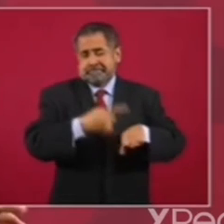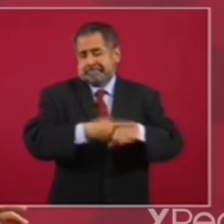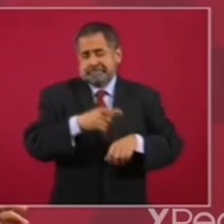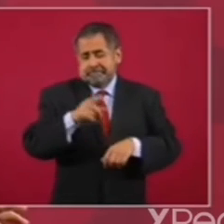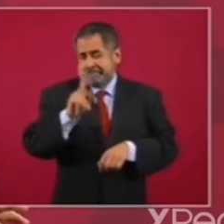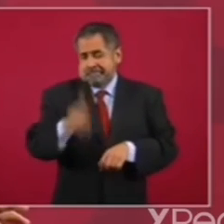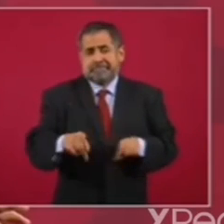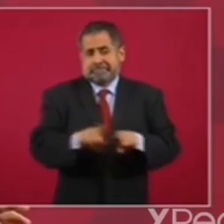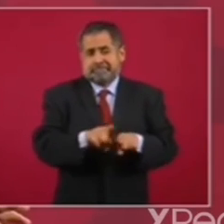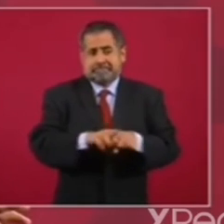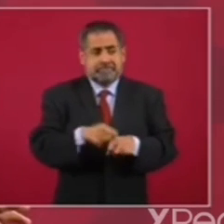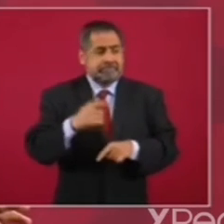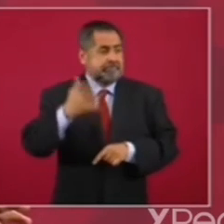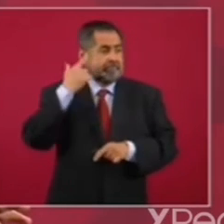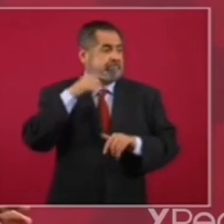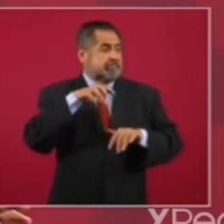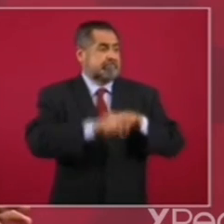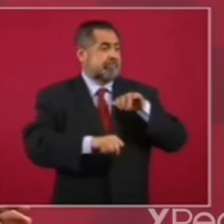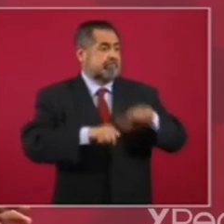terrible,